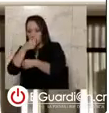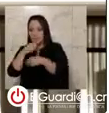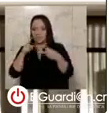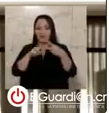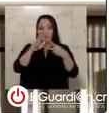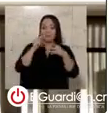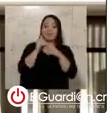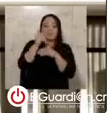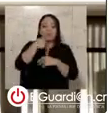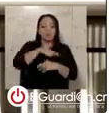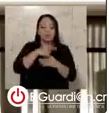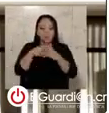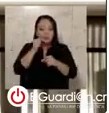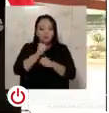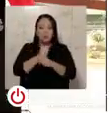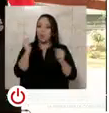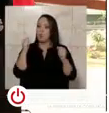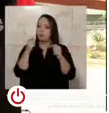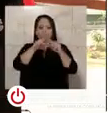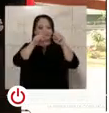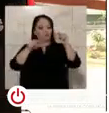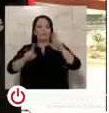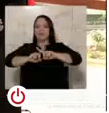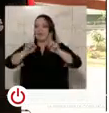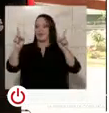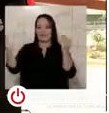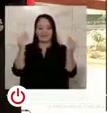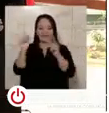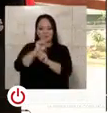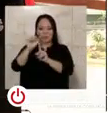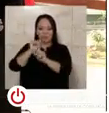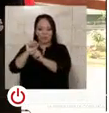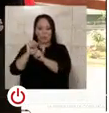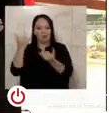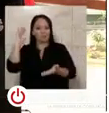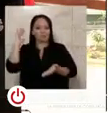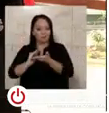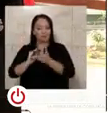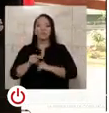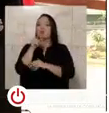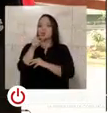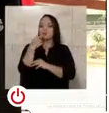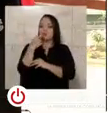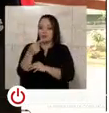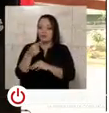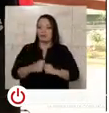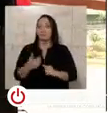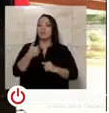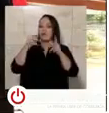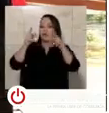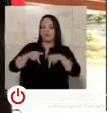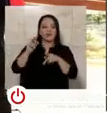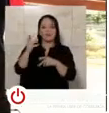caída meteórica. Sí, señor. Verdaderamente. Y usted lo dijo, hay gente que